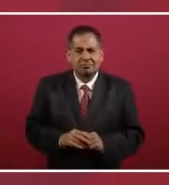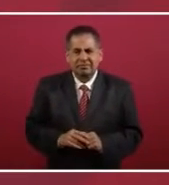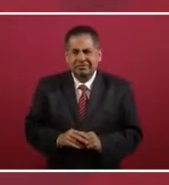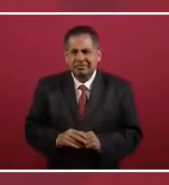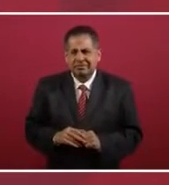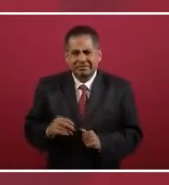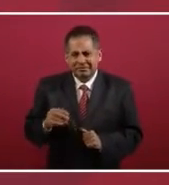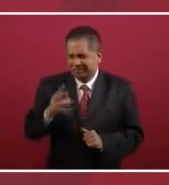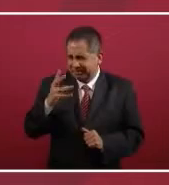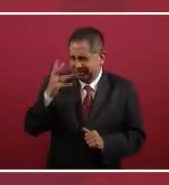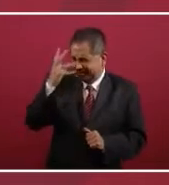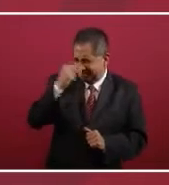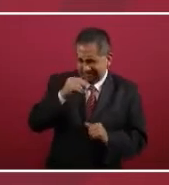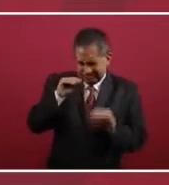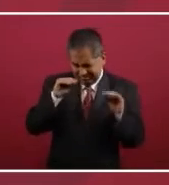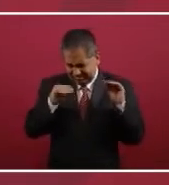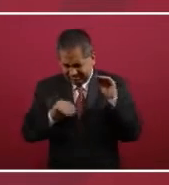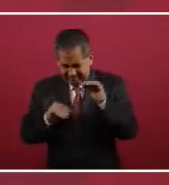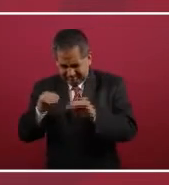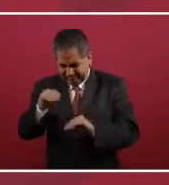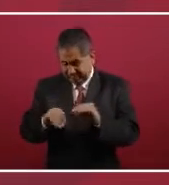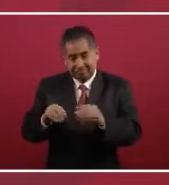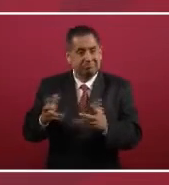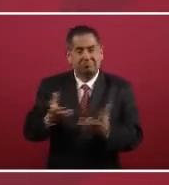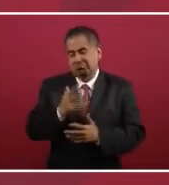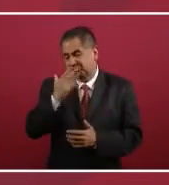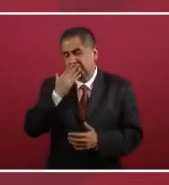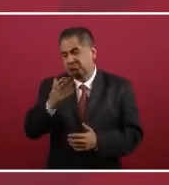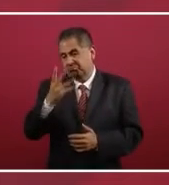obras de arte las que se hacen,